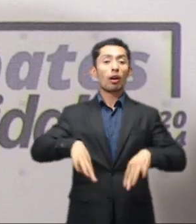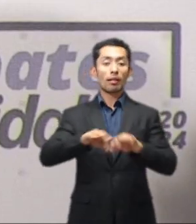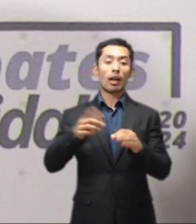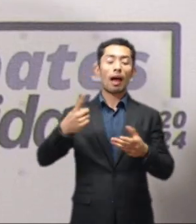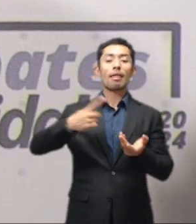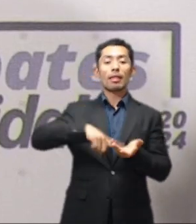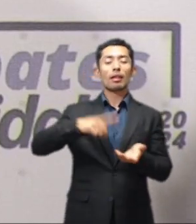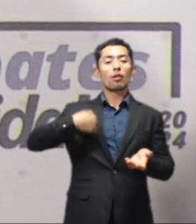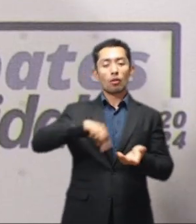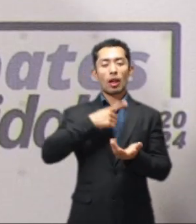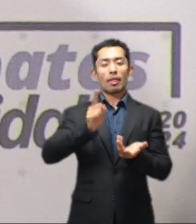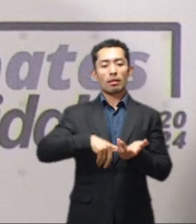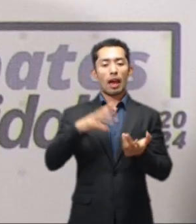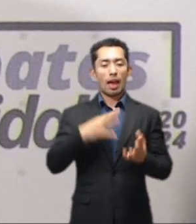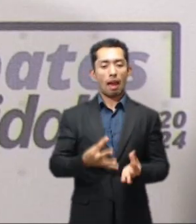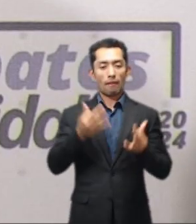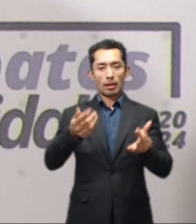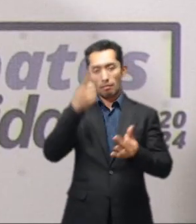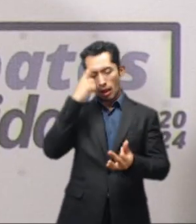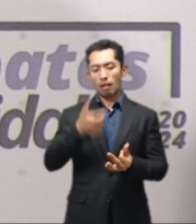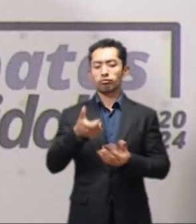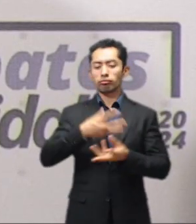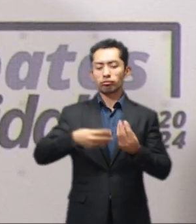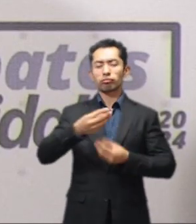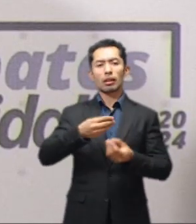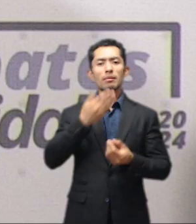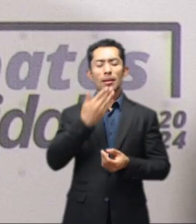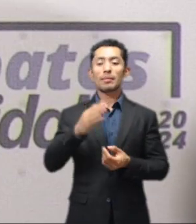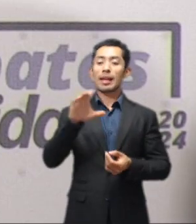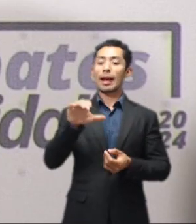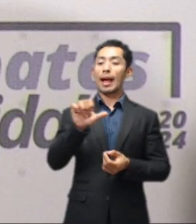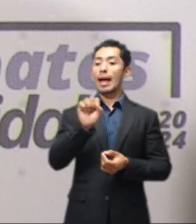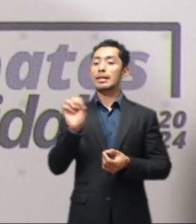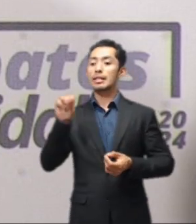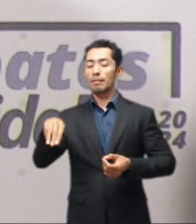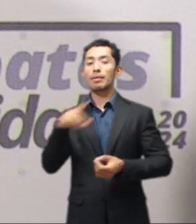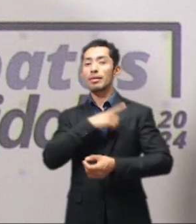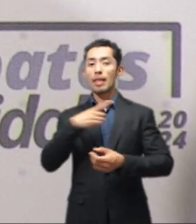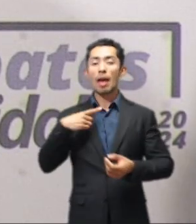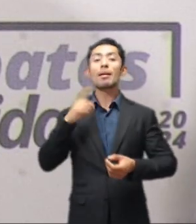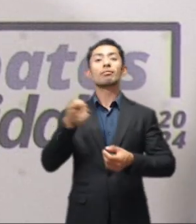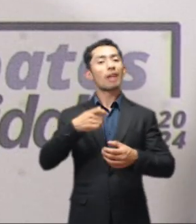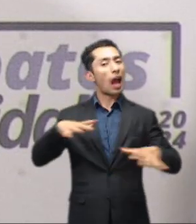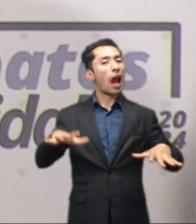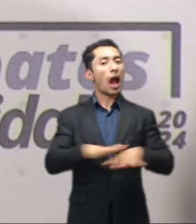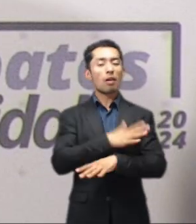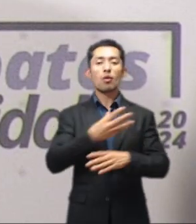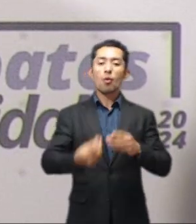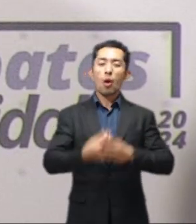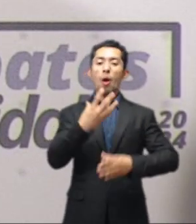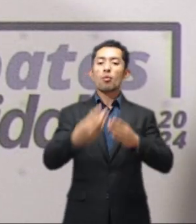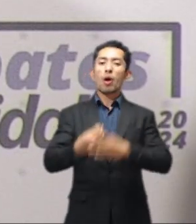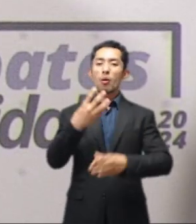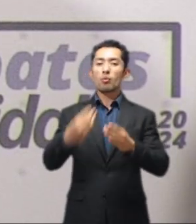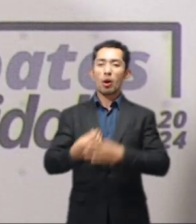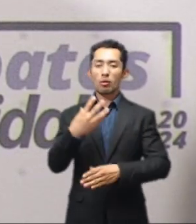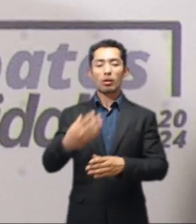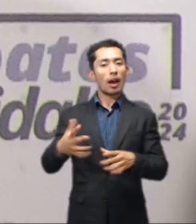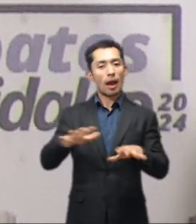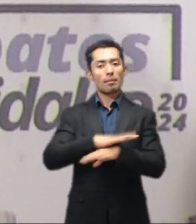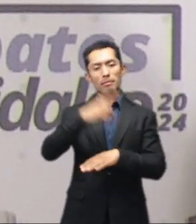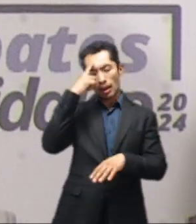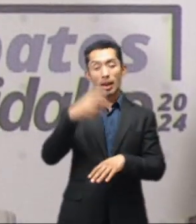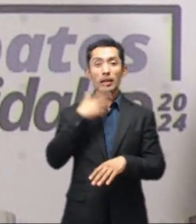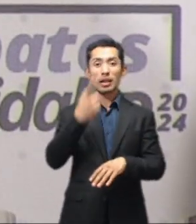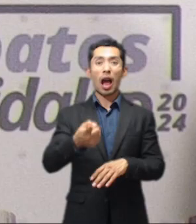eficiencia en los recursos y en este caso Kim tendrá que renovar la parte de la Administración para garantizar que las